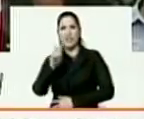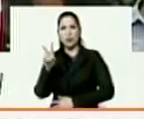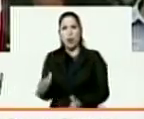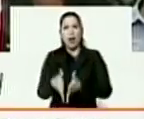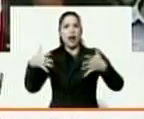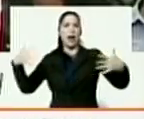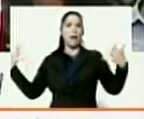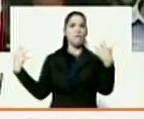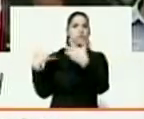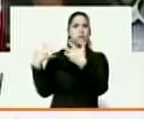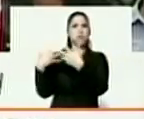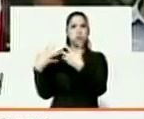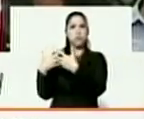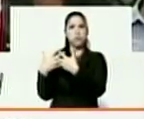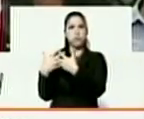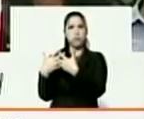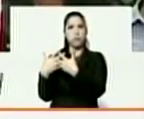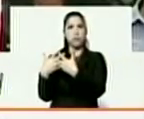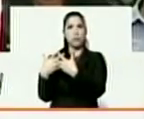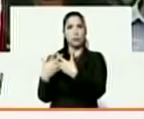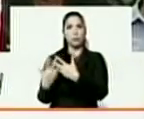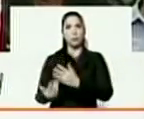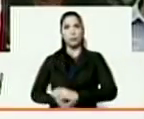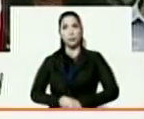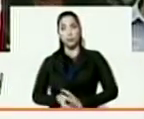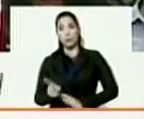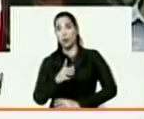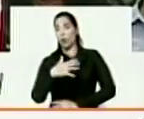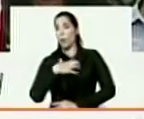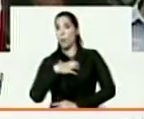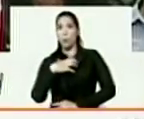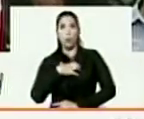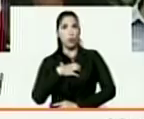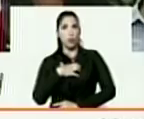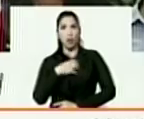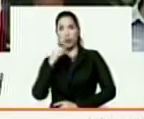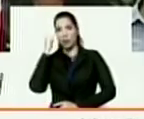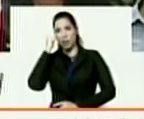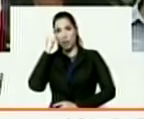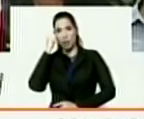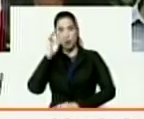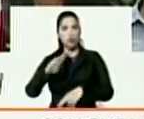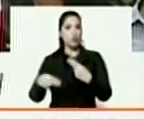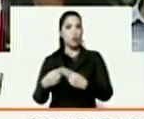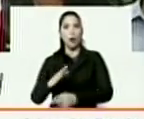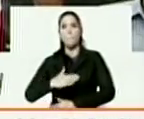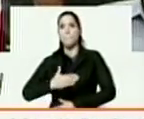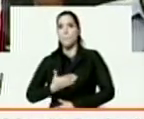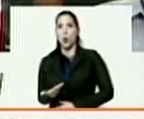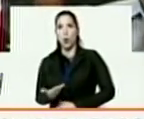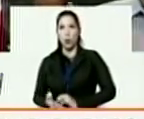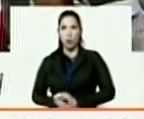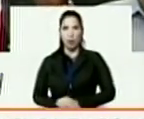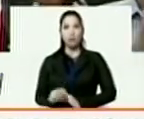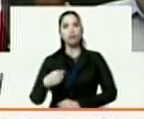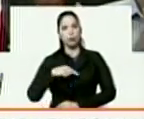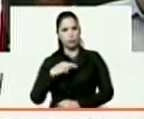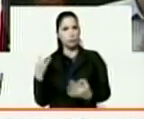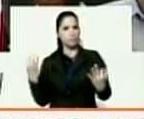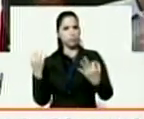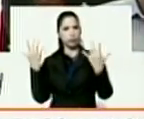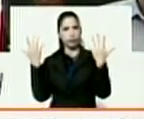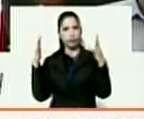entre hermanos no pudieron ese día ni podrán estamos seguros